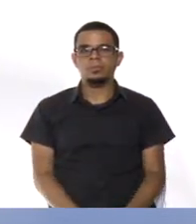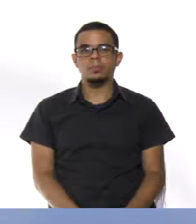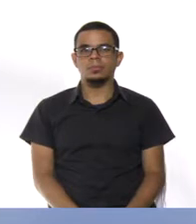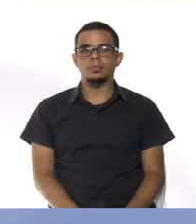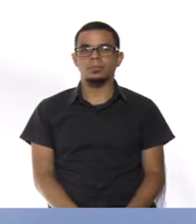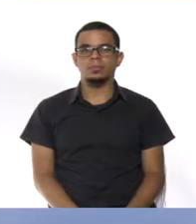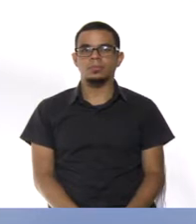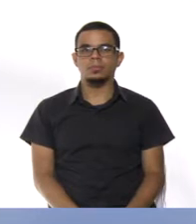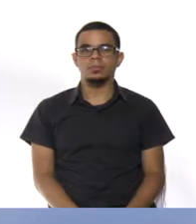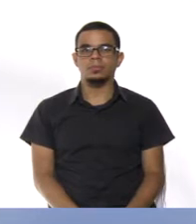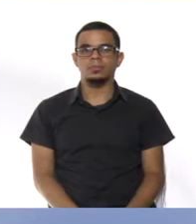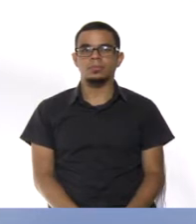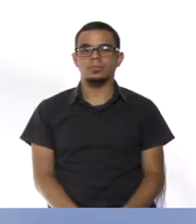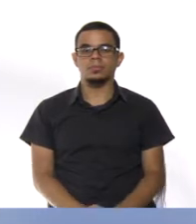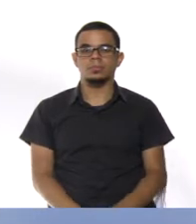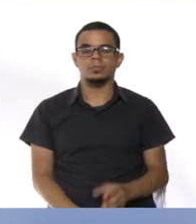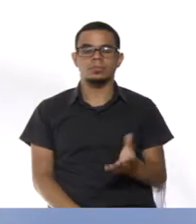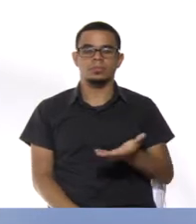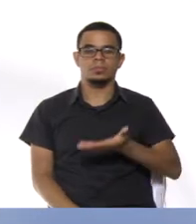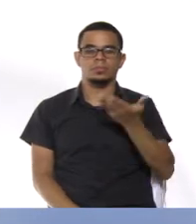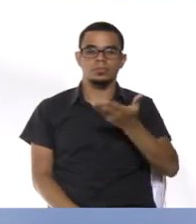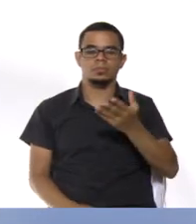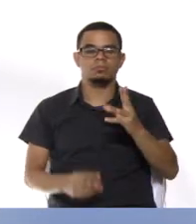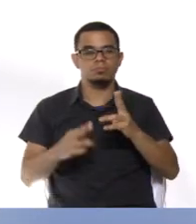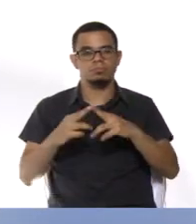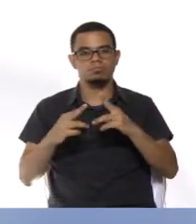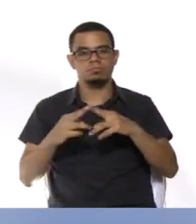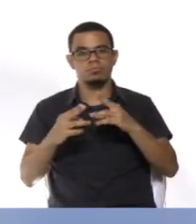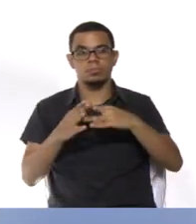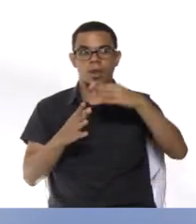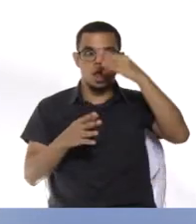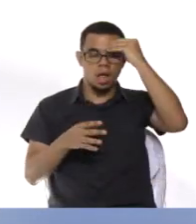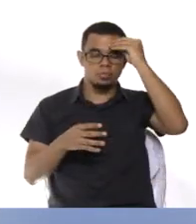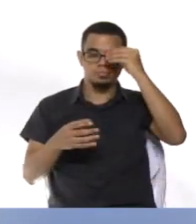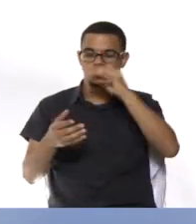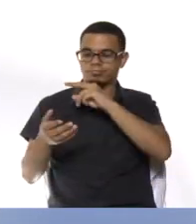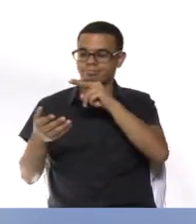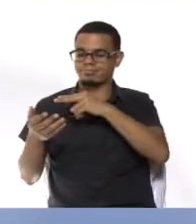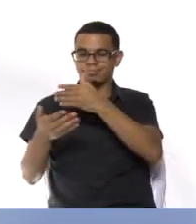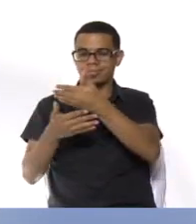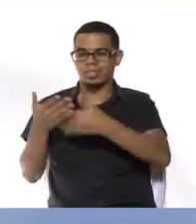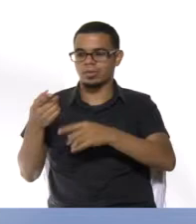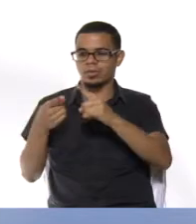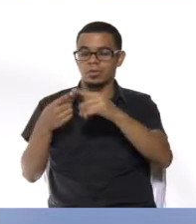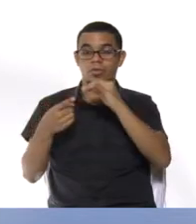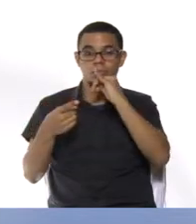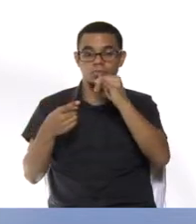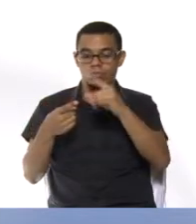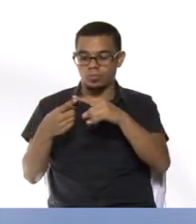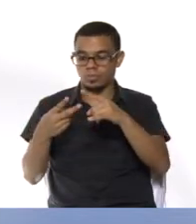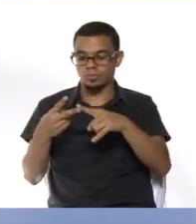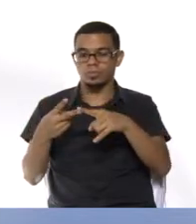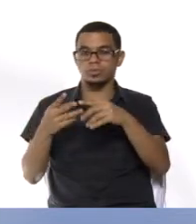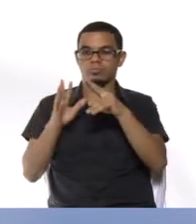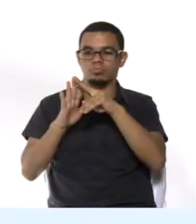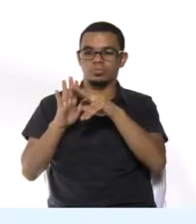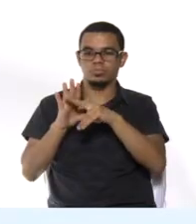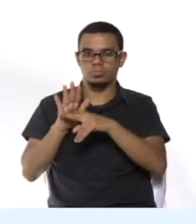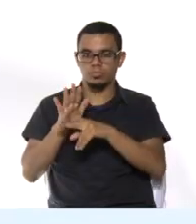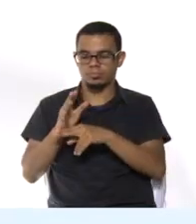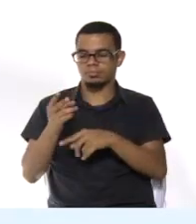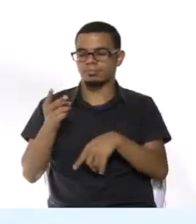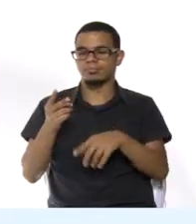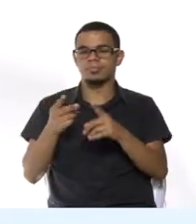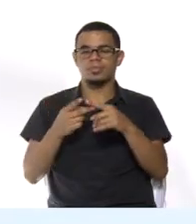entonces conocer la estructura de nuestros textos. Entonces ya sabemos cómo diferenciar un texto informativo por su